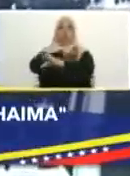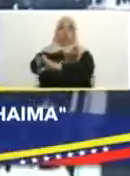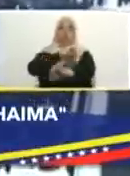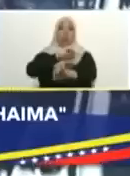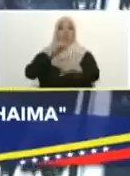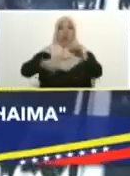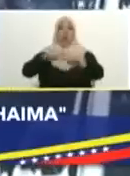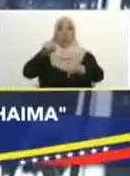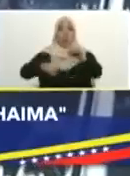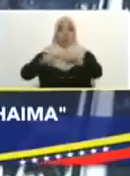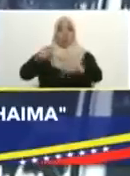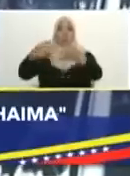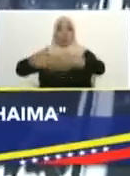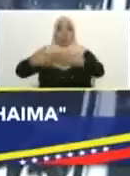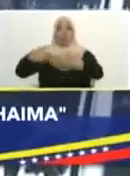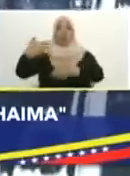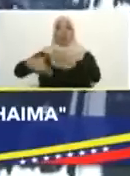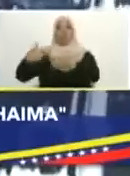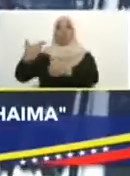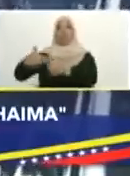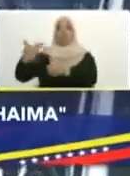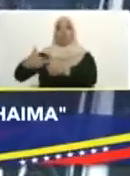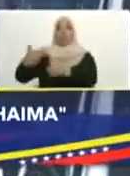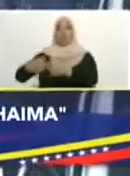el año 2022